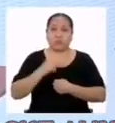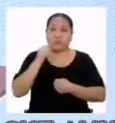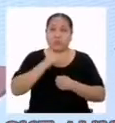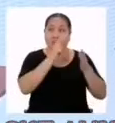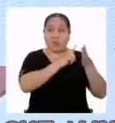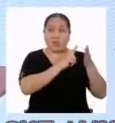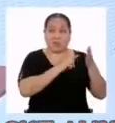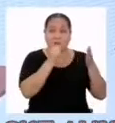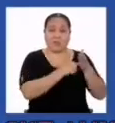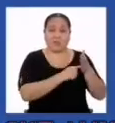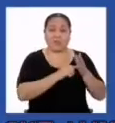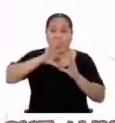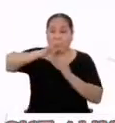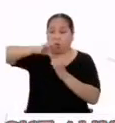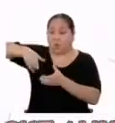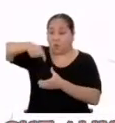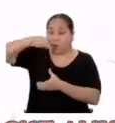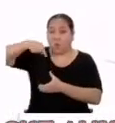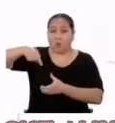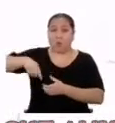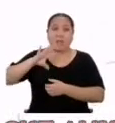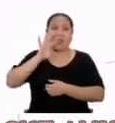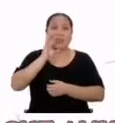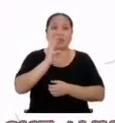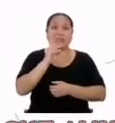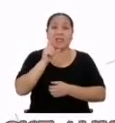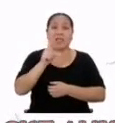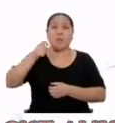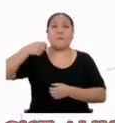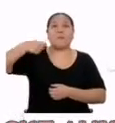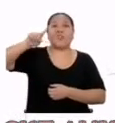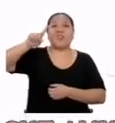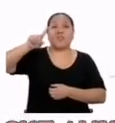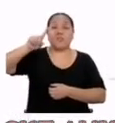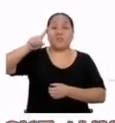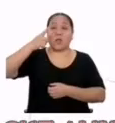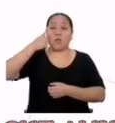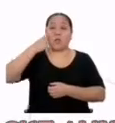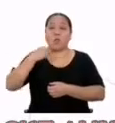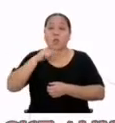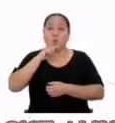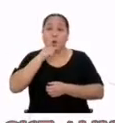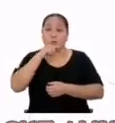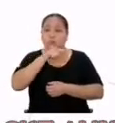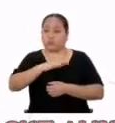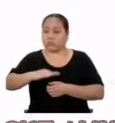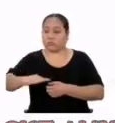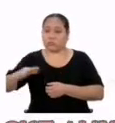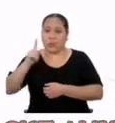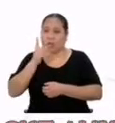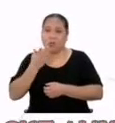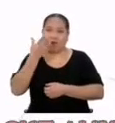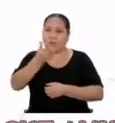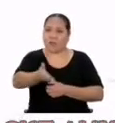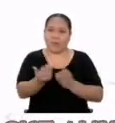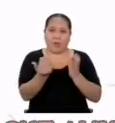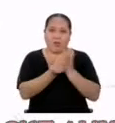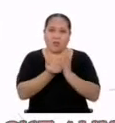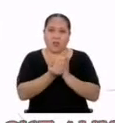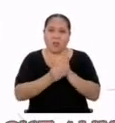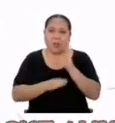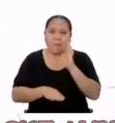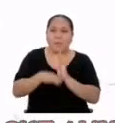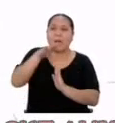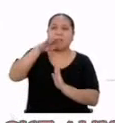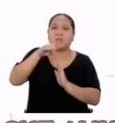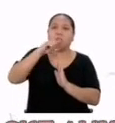texto, en el mundo hay 61 millones de niñas y niños que no pueden ir al colegio, y la mayoría de los casos